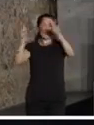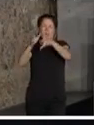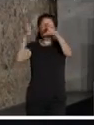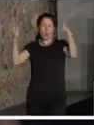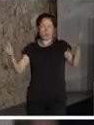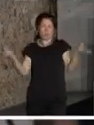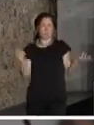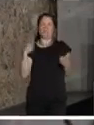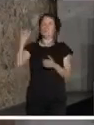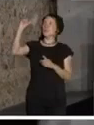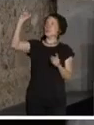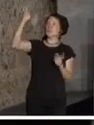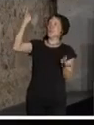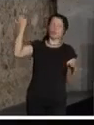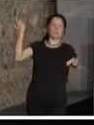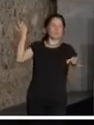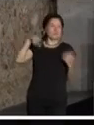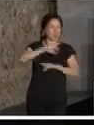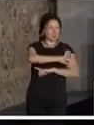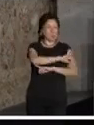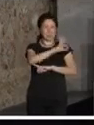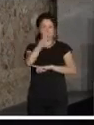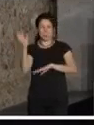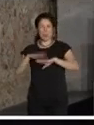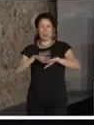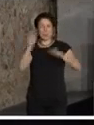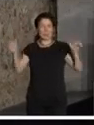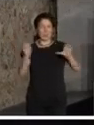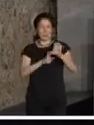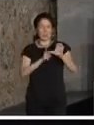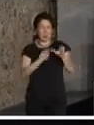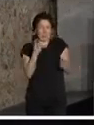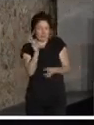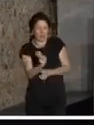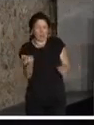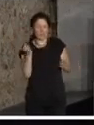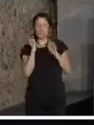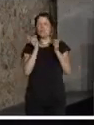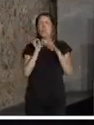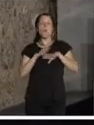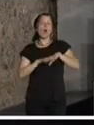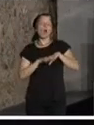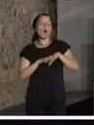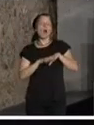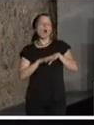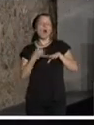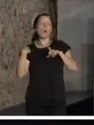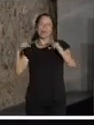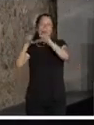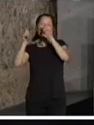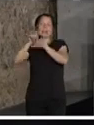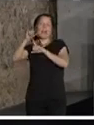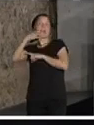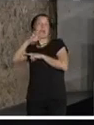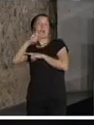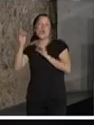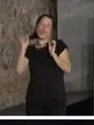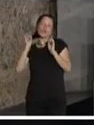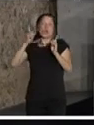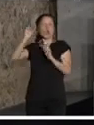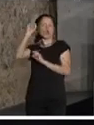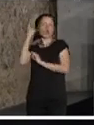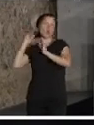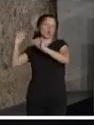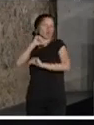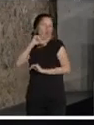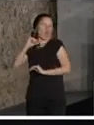el sol tiene que salir también para los extremeños y las extremeñas no puede salir solo para iberdrola para naturgy y